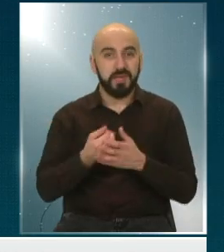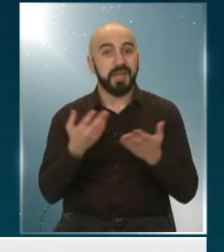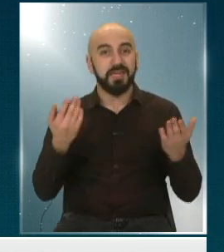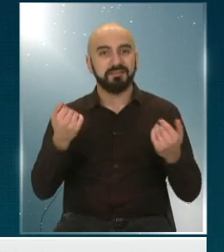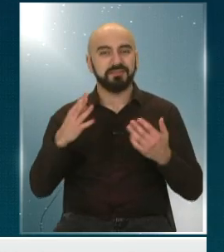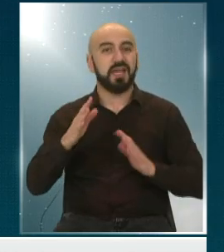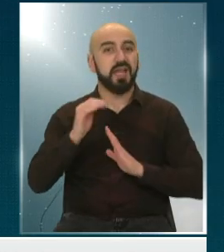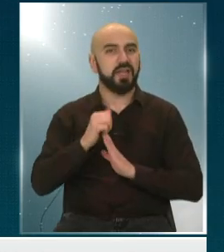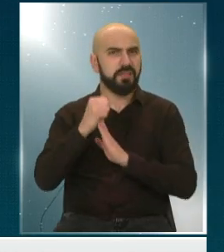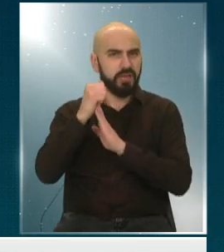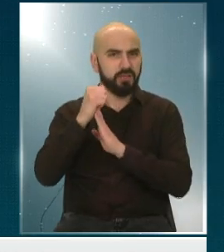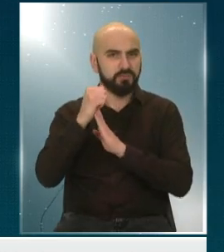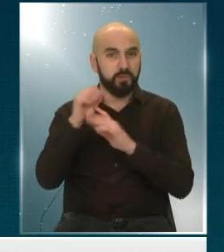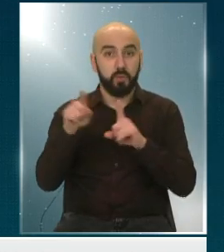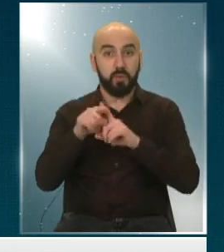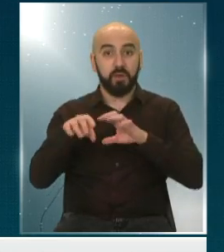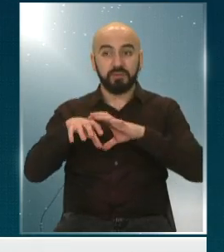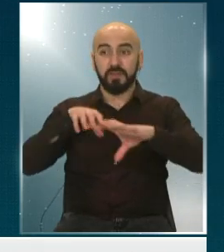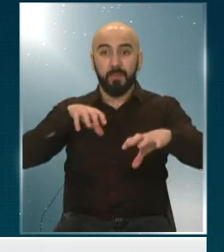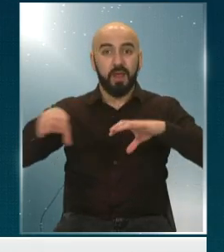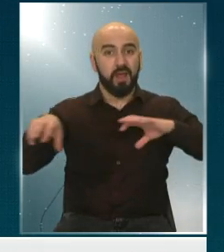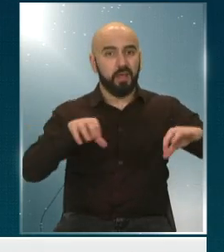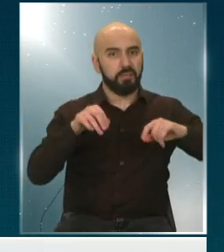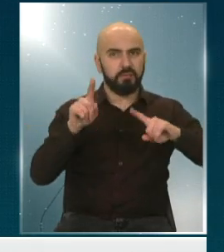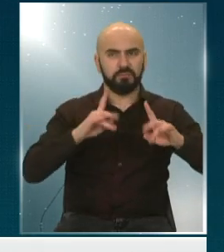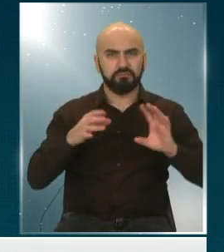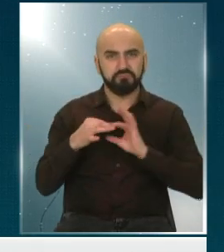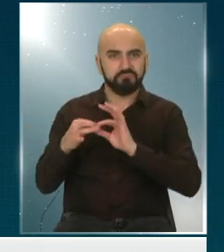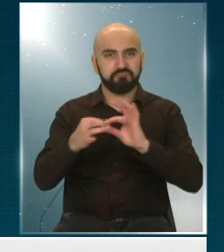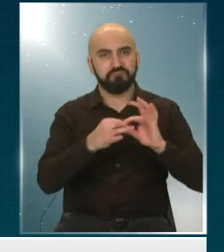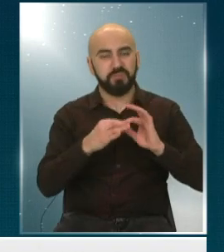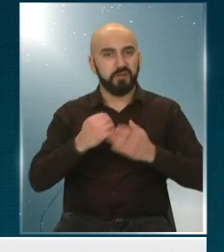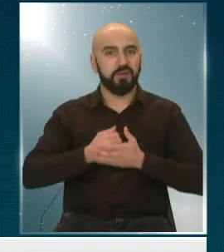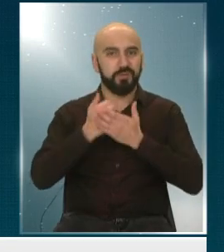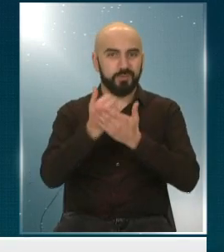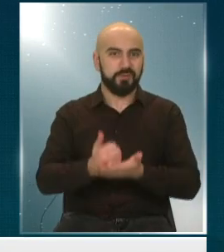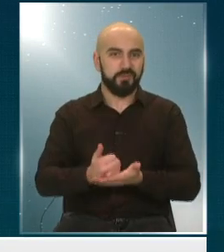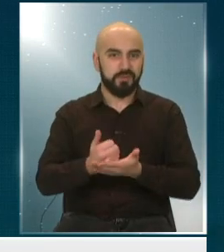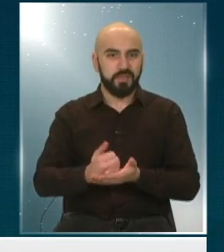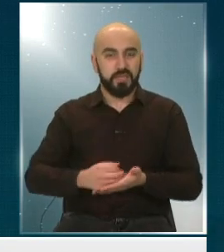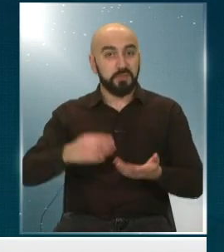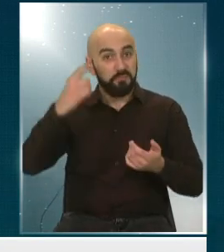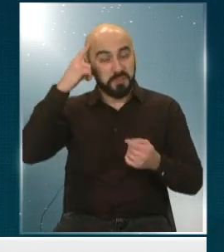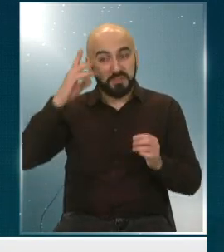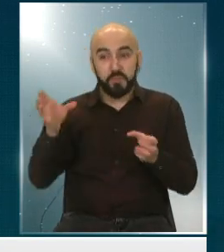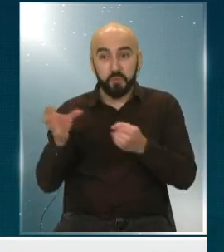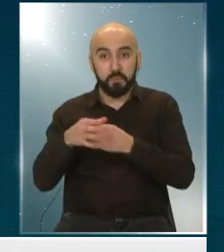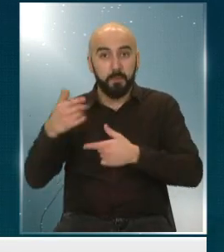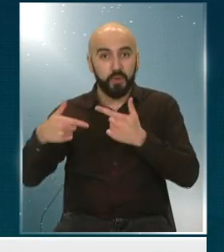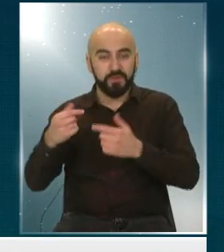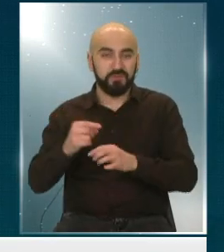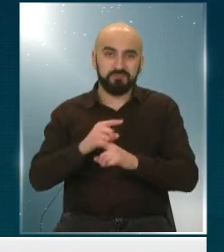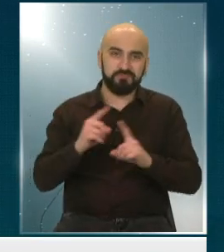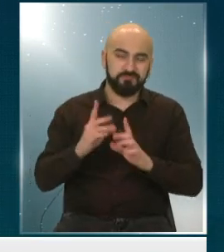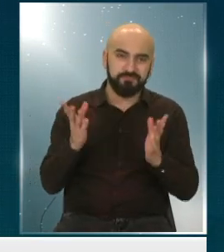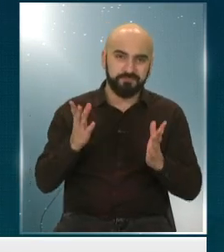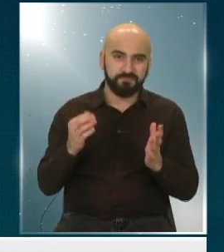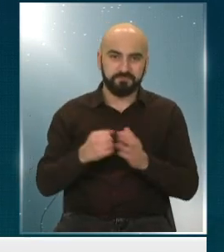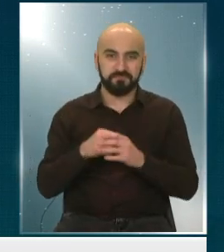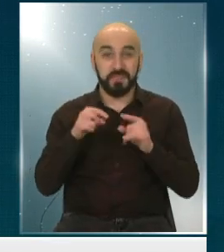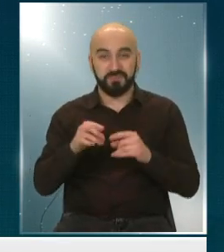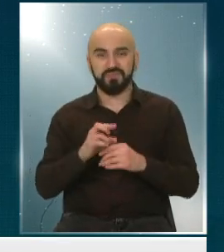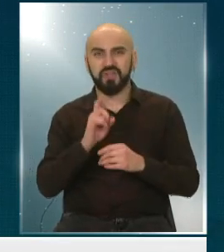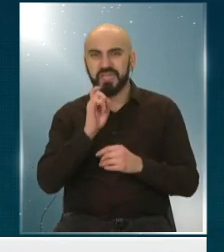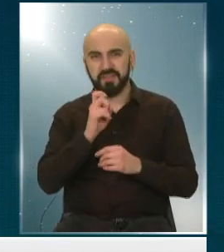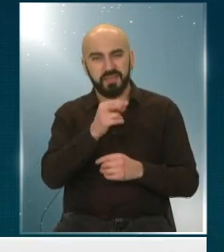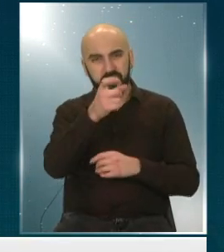que no divida y que la ayuda se entregue sin tomar en cuenta la afiliación partidaria, que es lo que se le está criticando a Donald